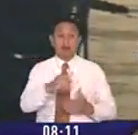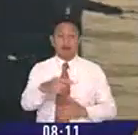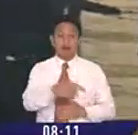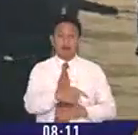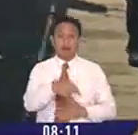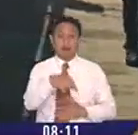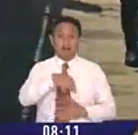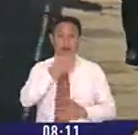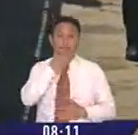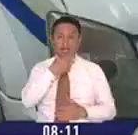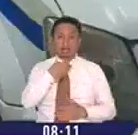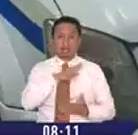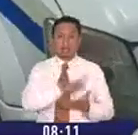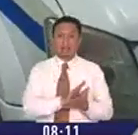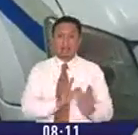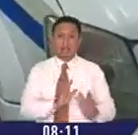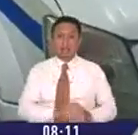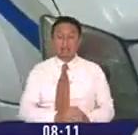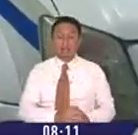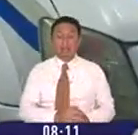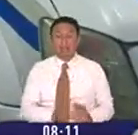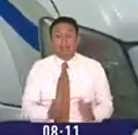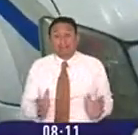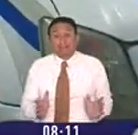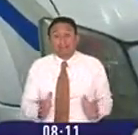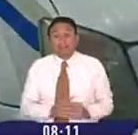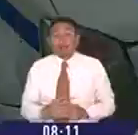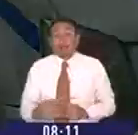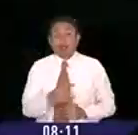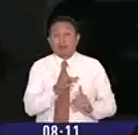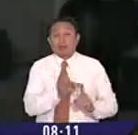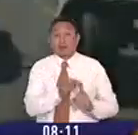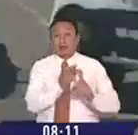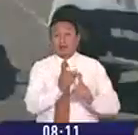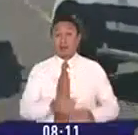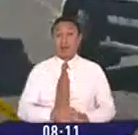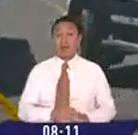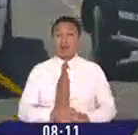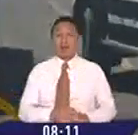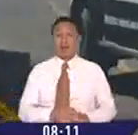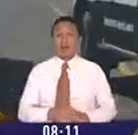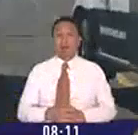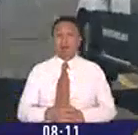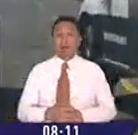de la ciudad de Ambato y, por decirlo así, exclusivo.